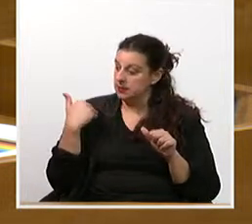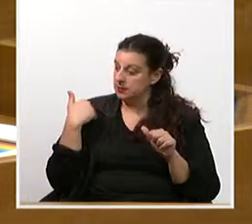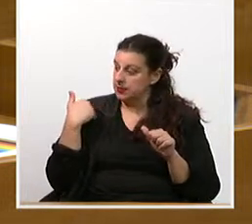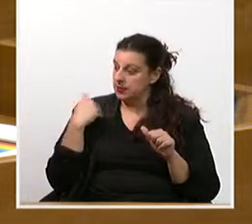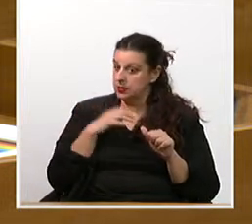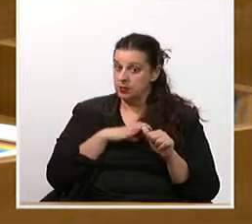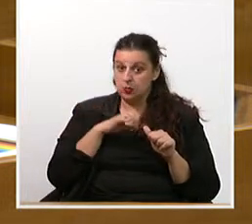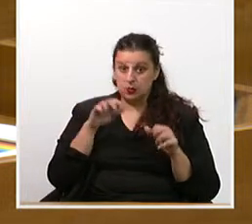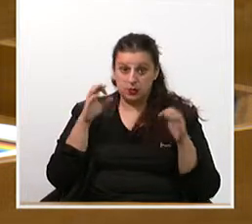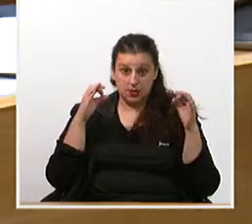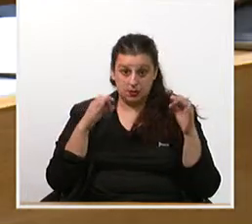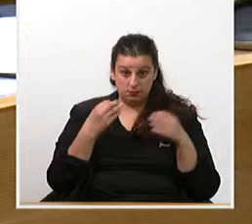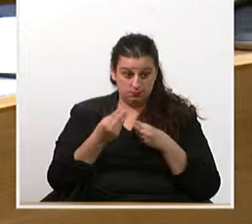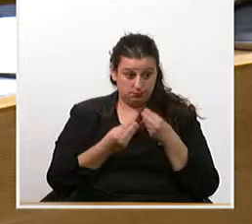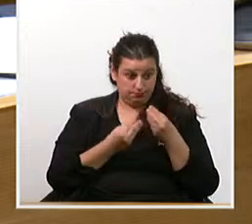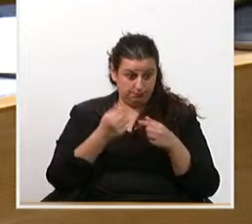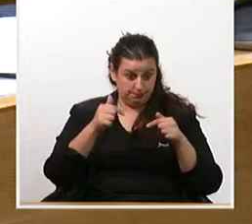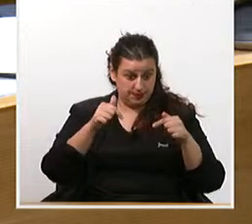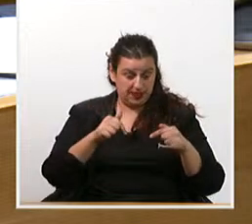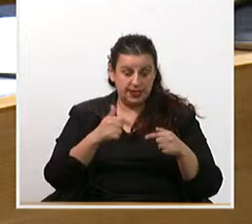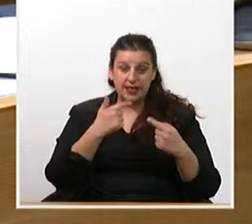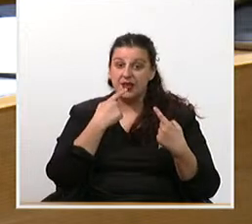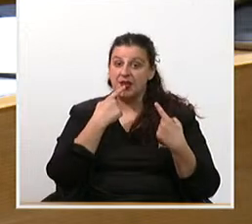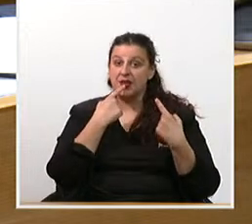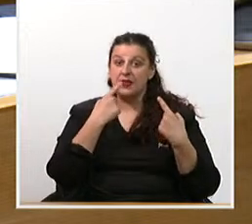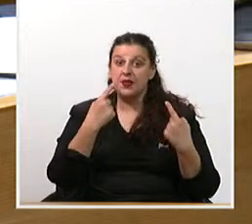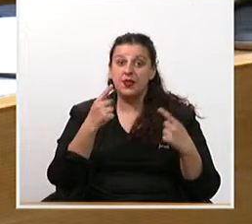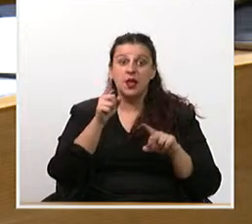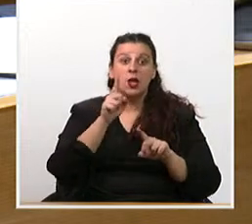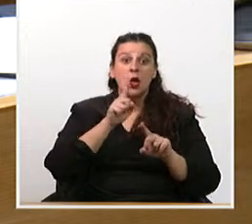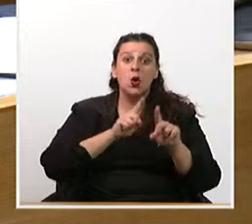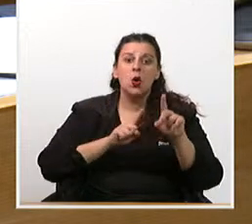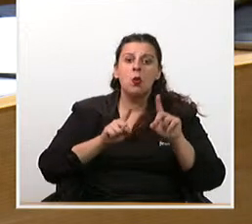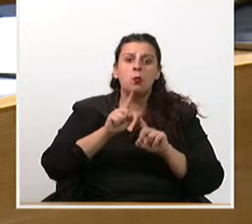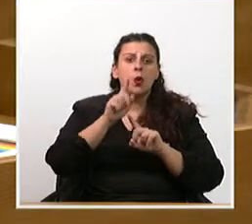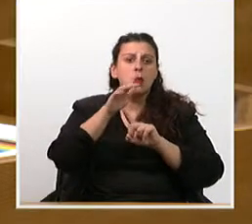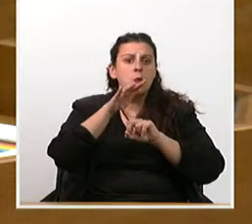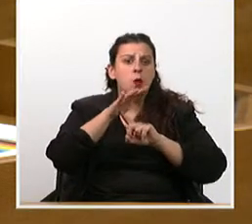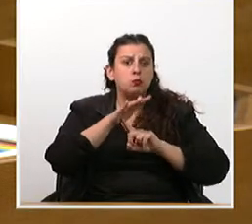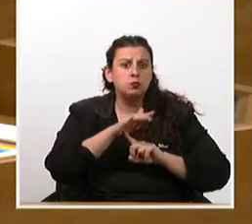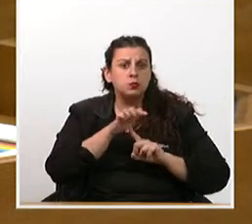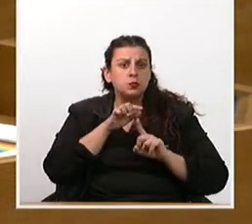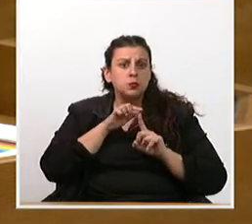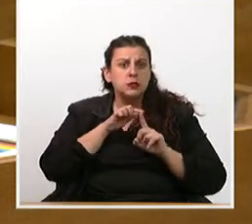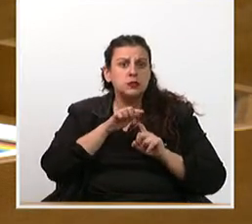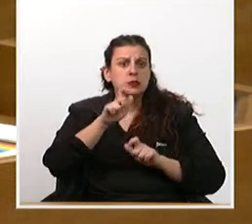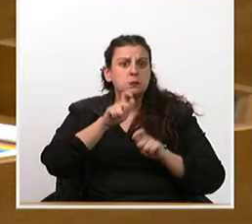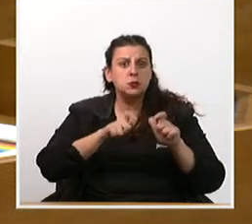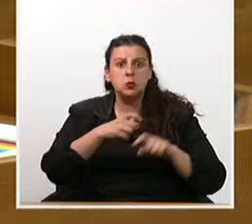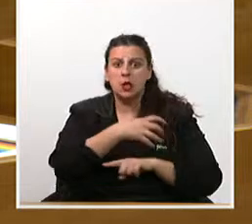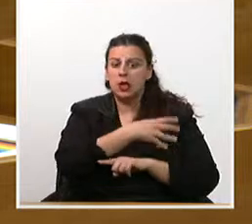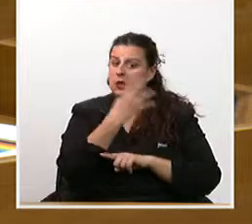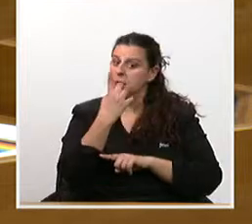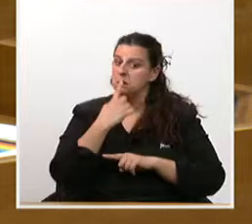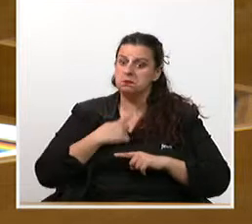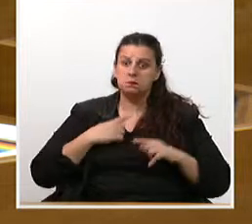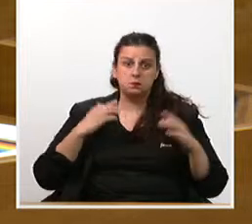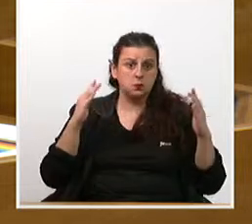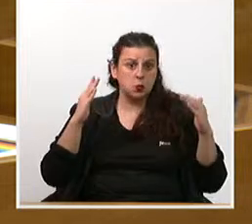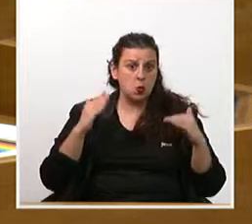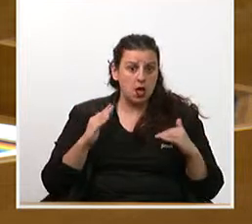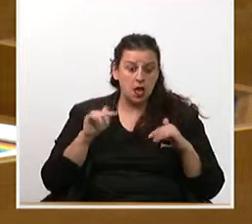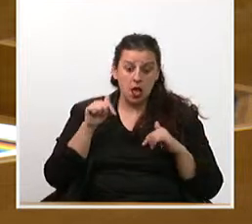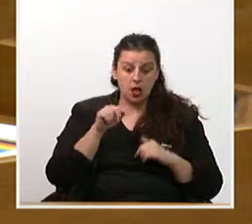y acaba Deer Así que no existe un problema de discriminación las persones lgtbi van